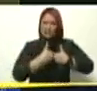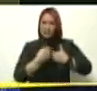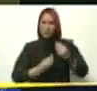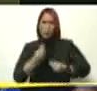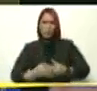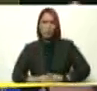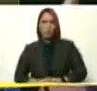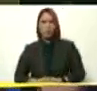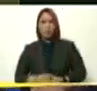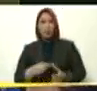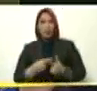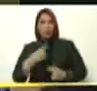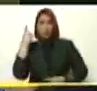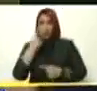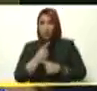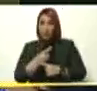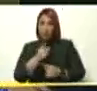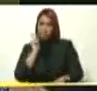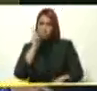Y tenemos que ir